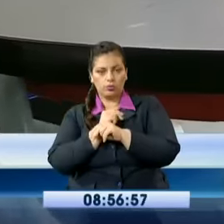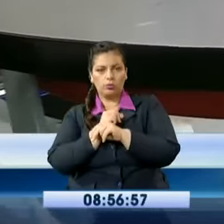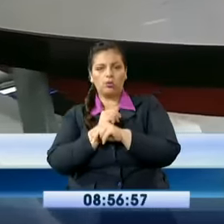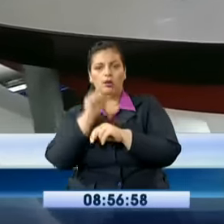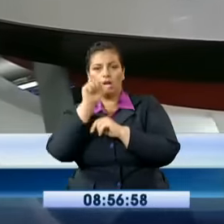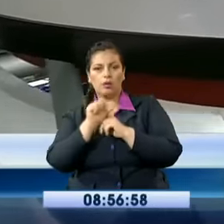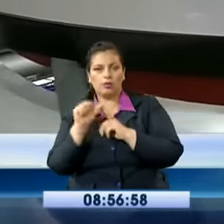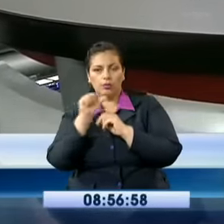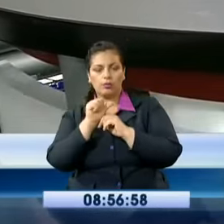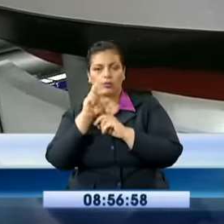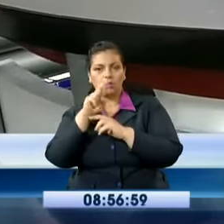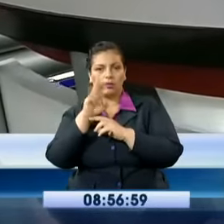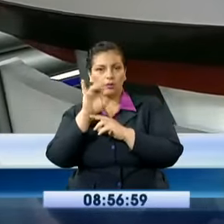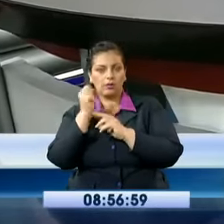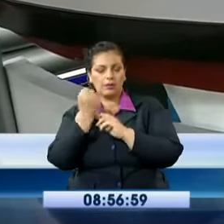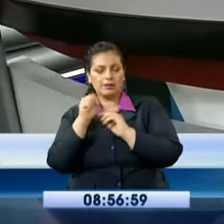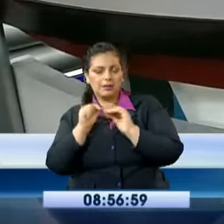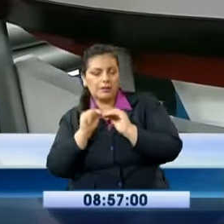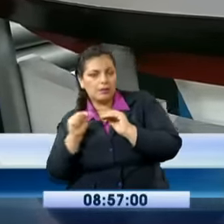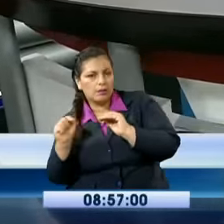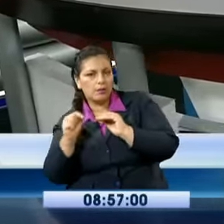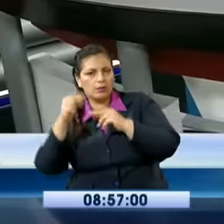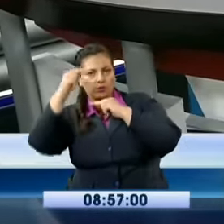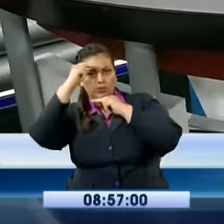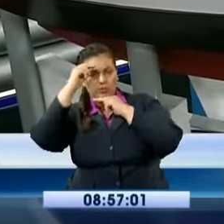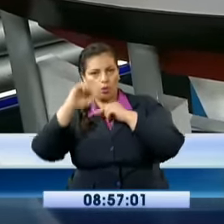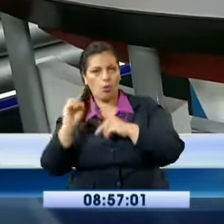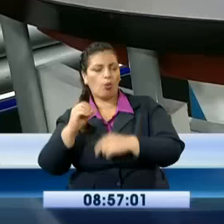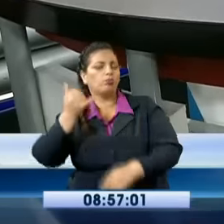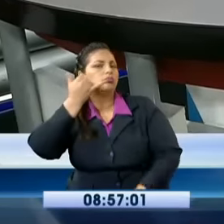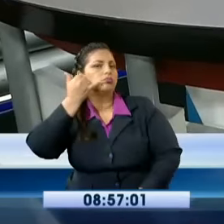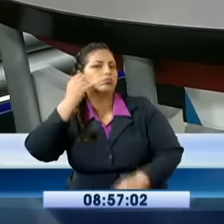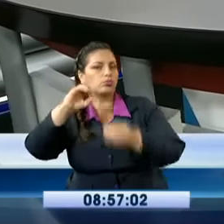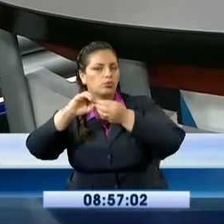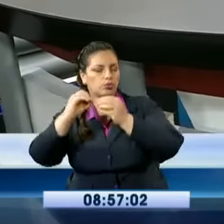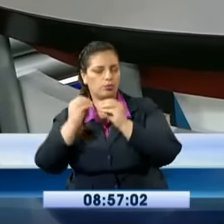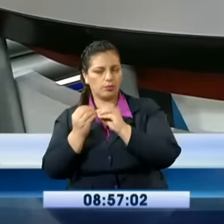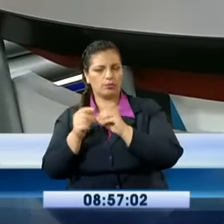@RTS_la noticia o a los números que están en sus pantallas 3731240, extensiones